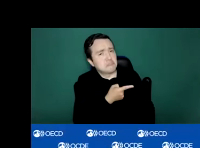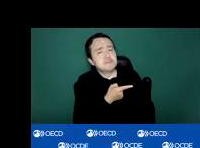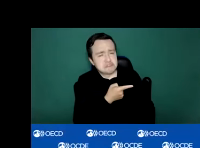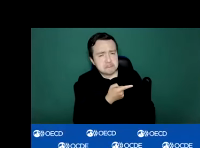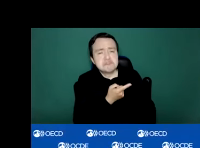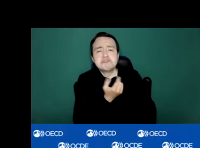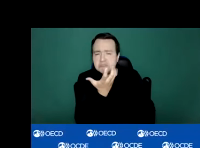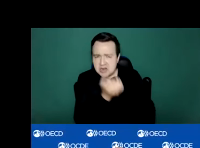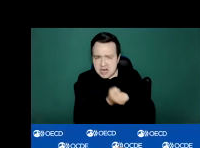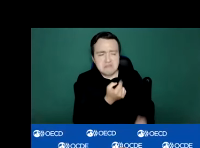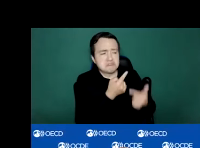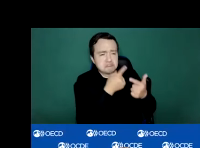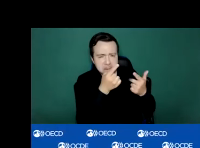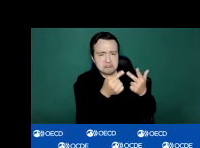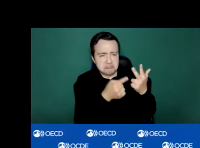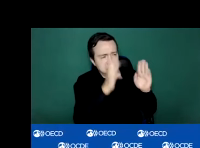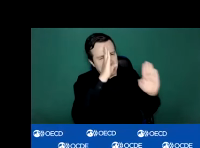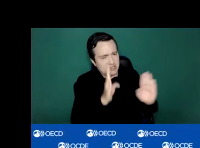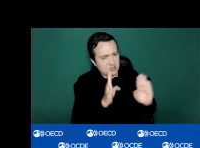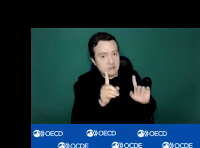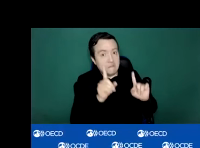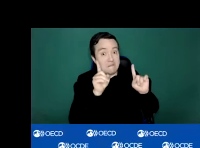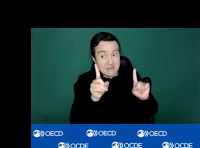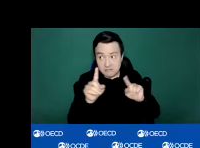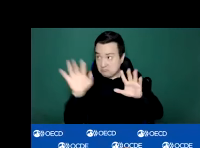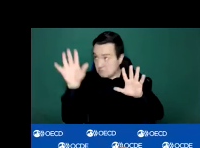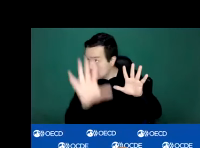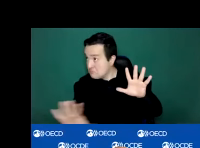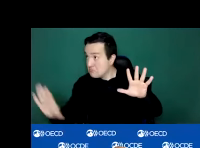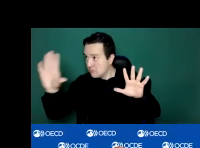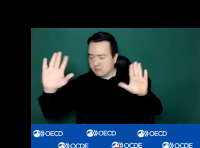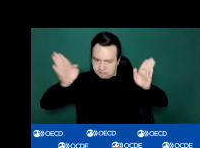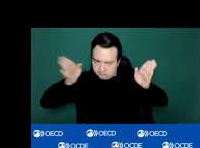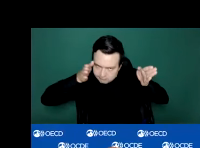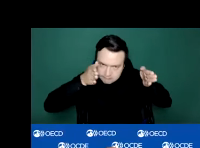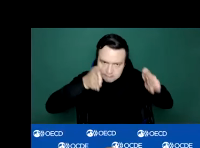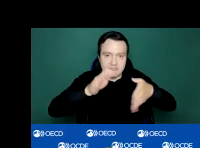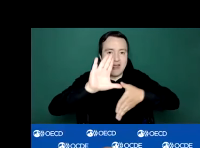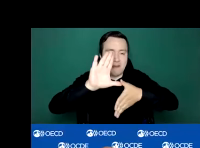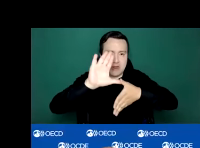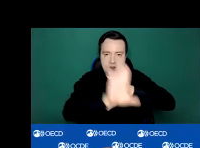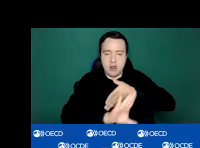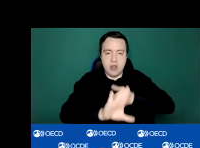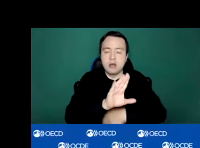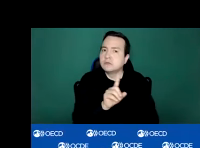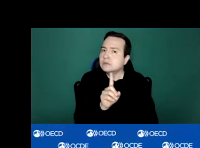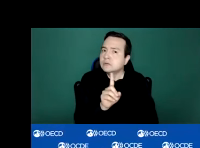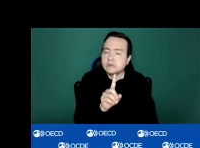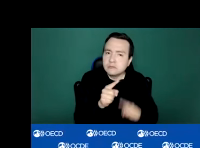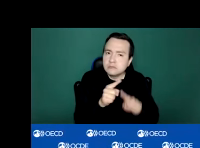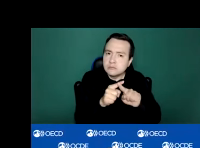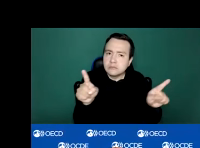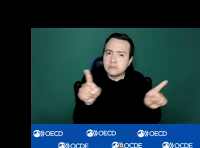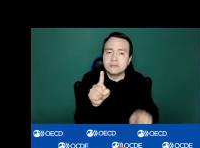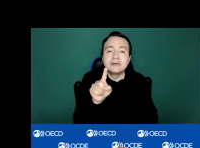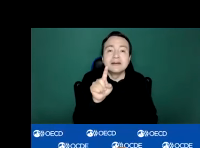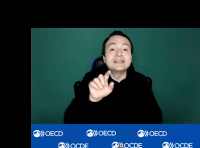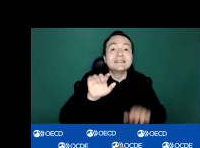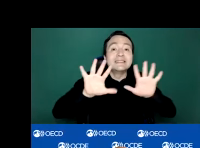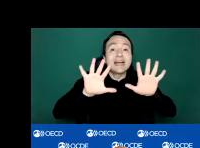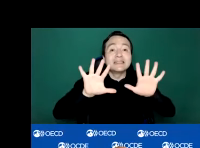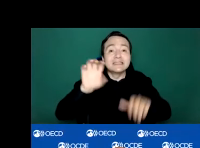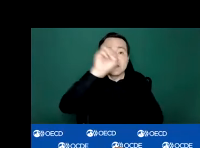cuando analizamos la región de las Américas es un 10% menor para personas que